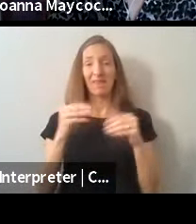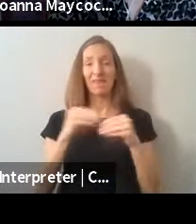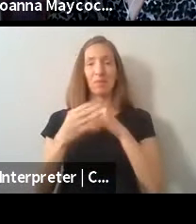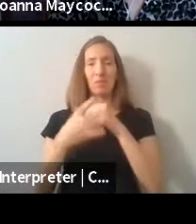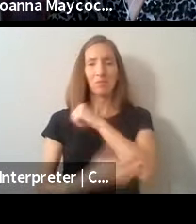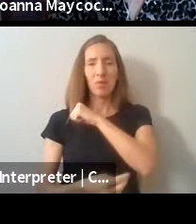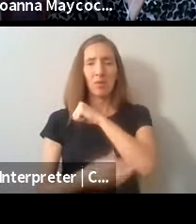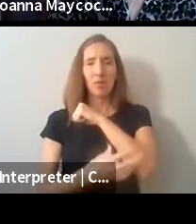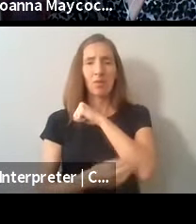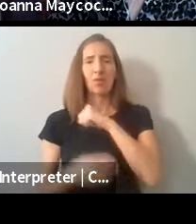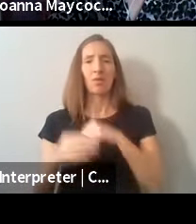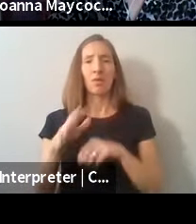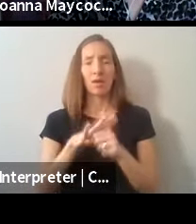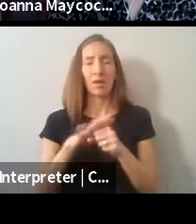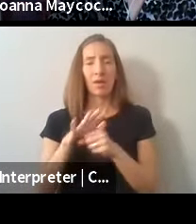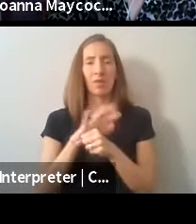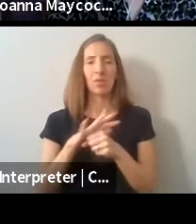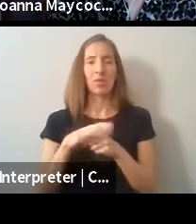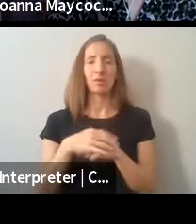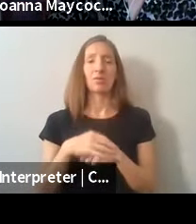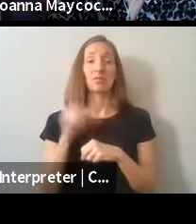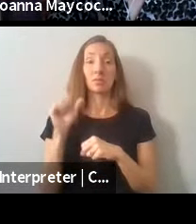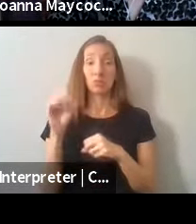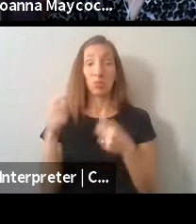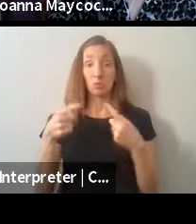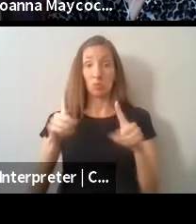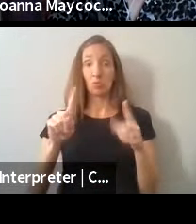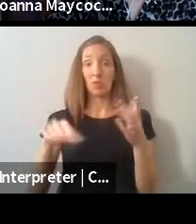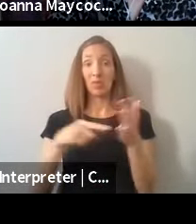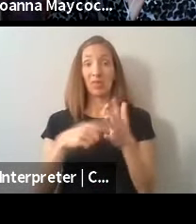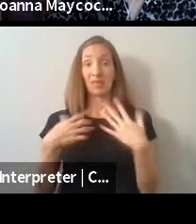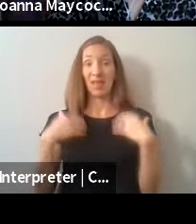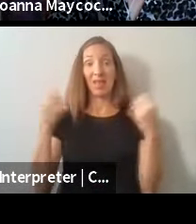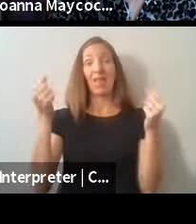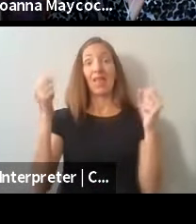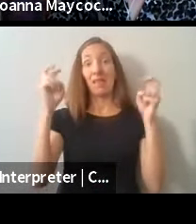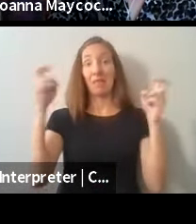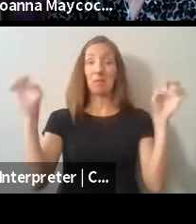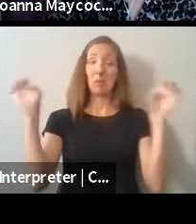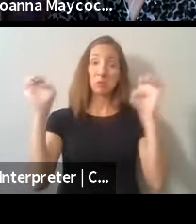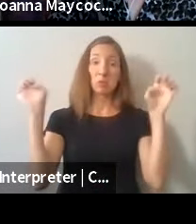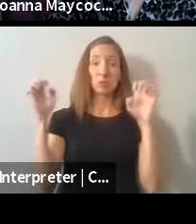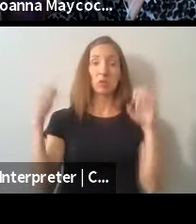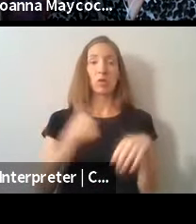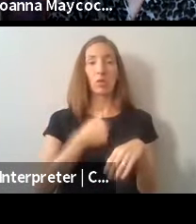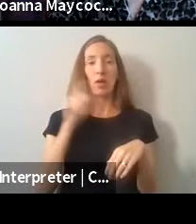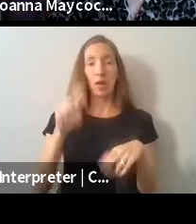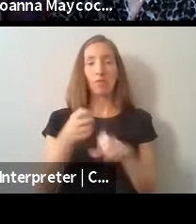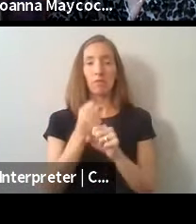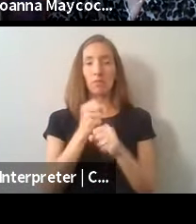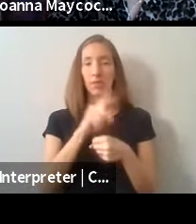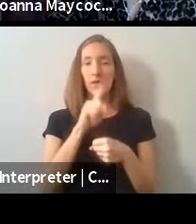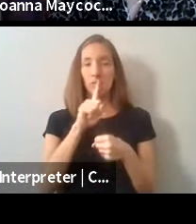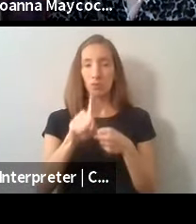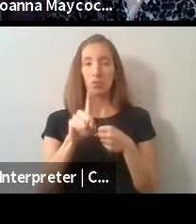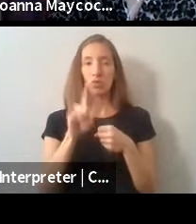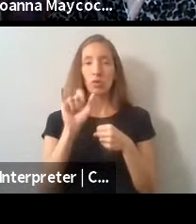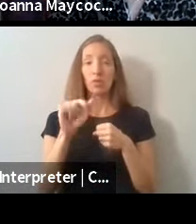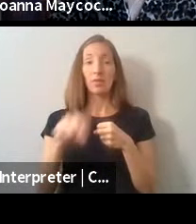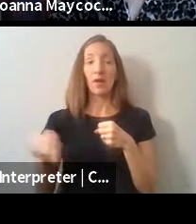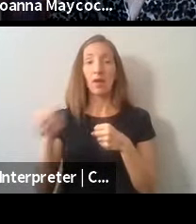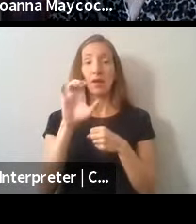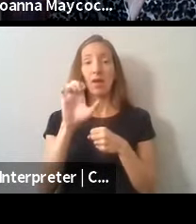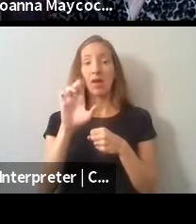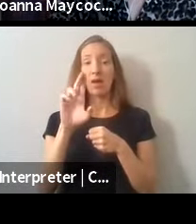tenido que activar el Mujer Ecuador Te Acompaña a fin de motivar un empoderamiento de las mujeres. Porque